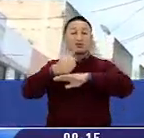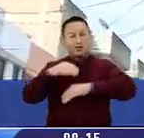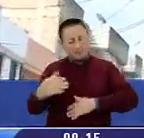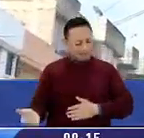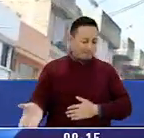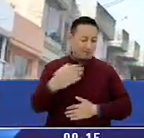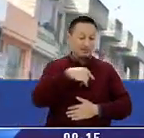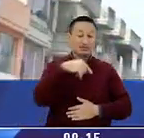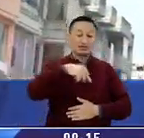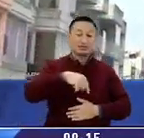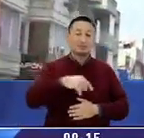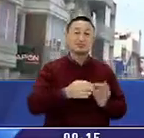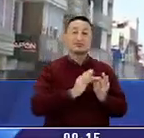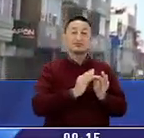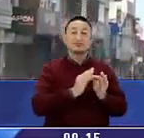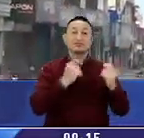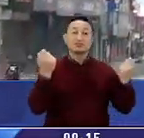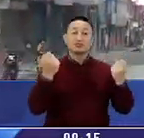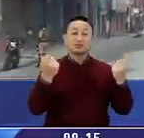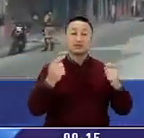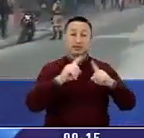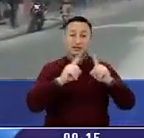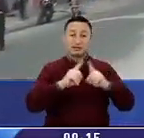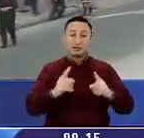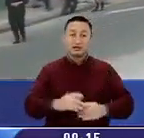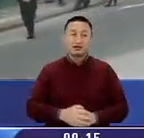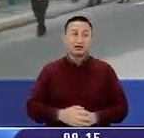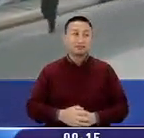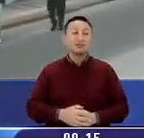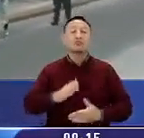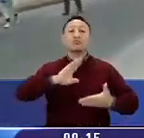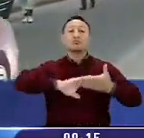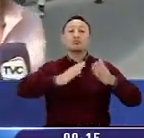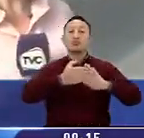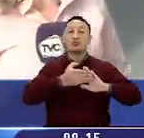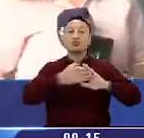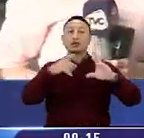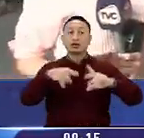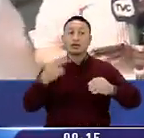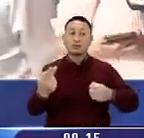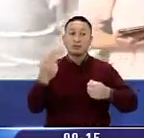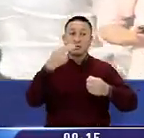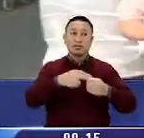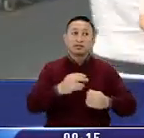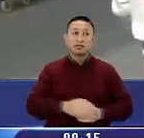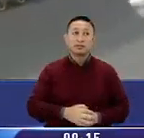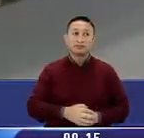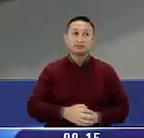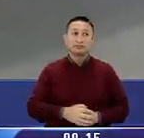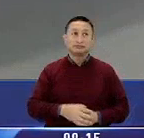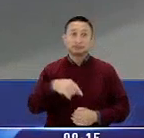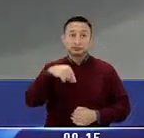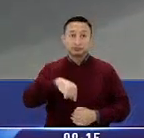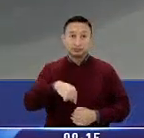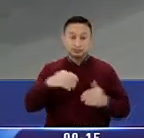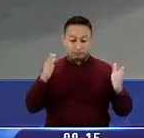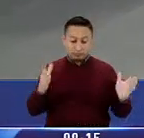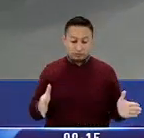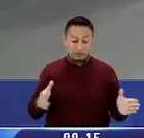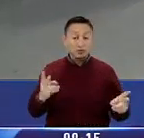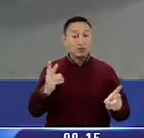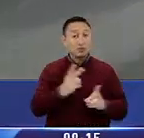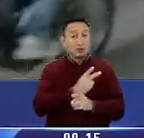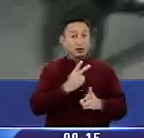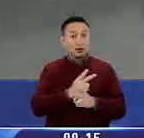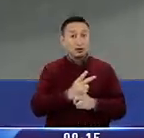acá precisamente se van a realizar varios eventos en los que la comunidad va a poder participar. Tramos cerrados. Tome precauciones